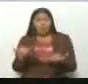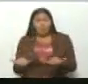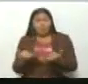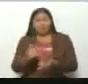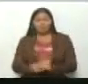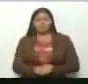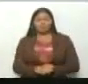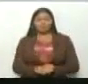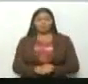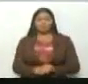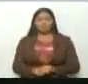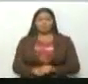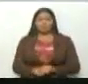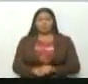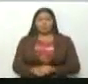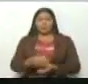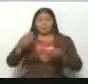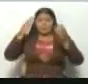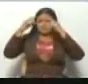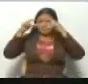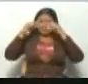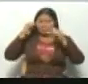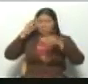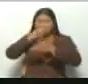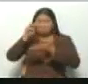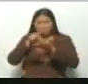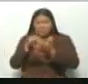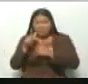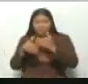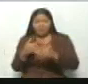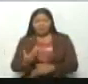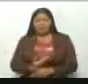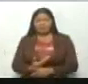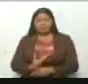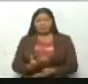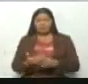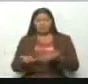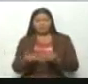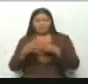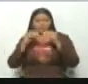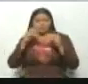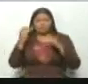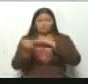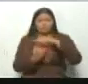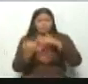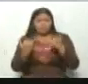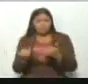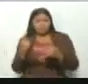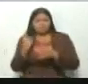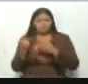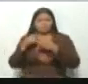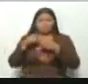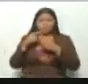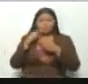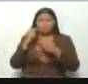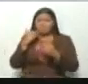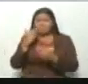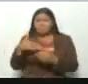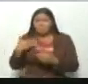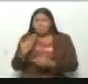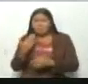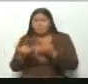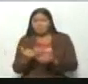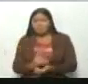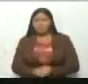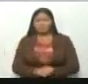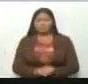ahora. Pedro preguntaba fuera del aire sobre la participación de gobernaciones, alcaldías, de otras instituciones que se suman. Y yo le consulto la posibilidad